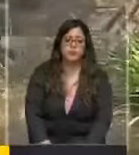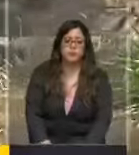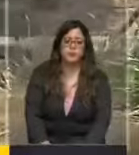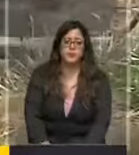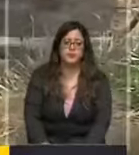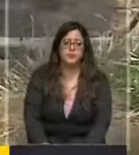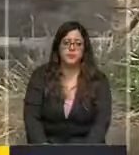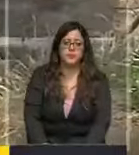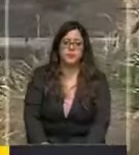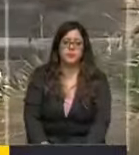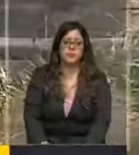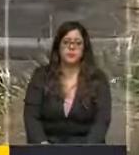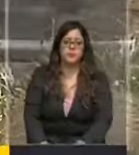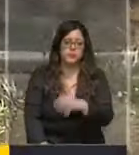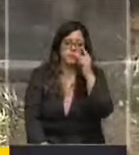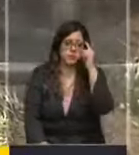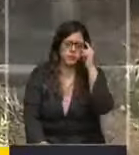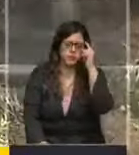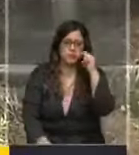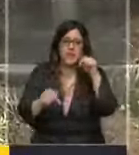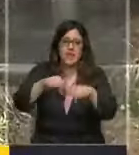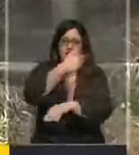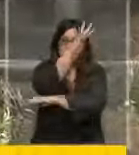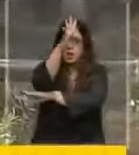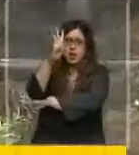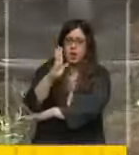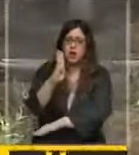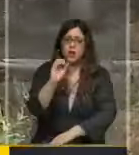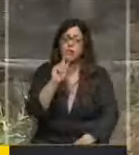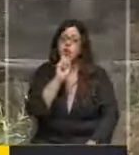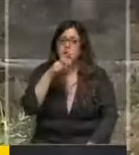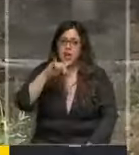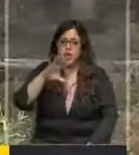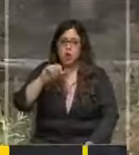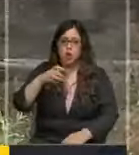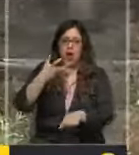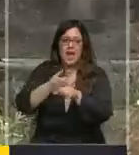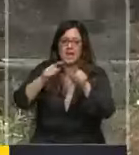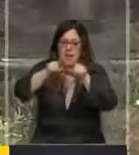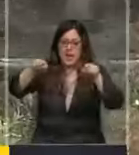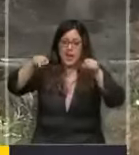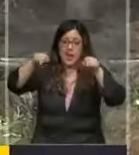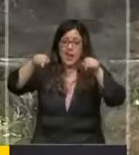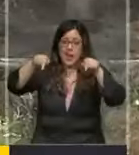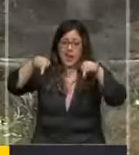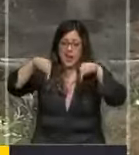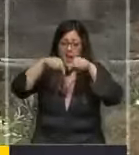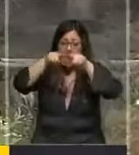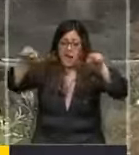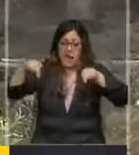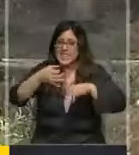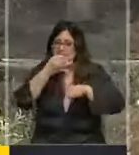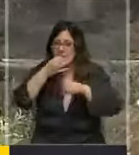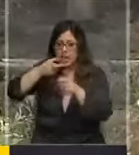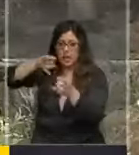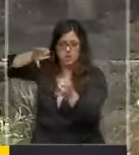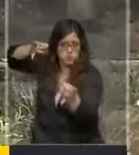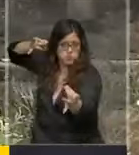Yo aquí adentro del jardín botánico estaba con una cancha de tiro con arco y flecha. Ya éramos, somos una de las